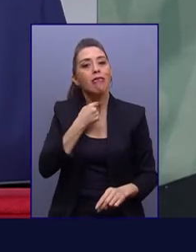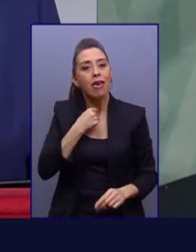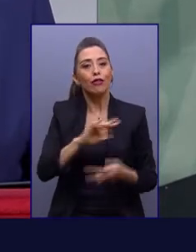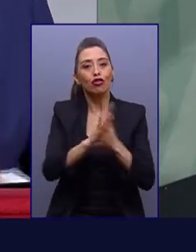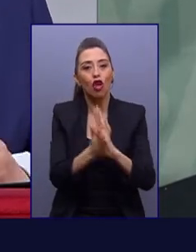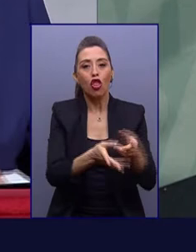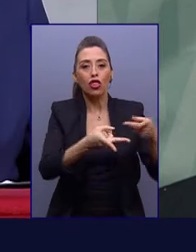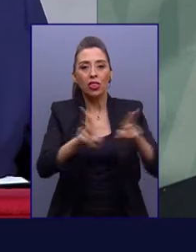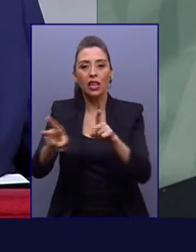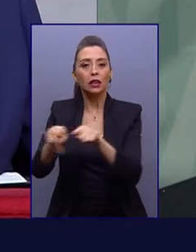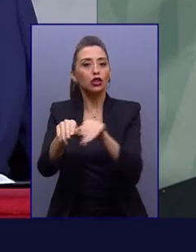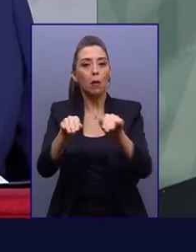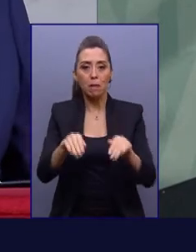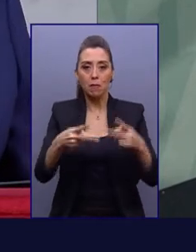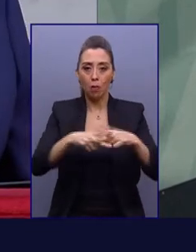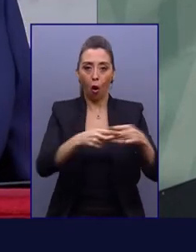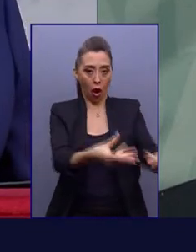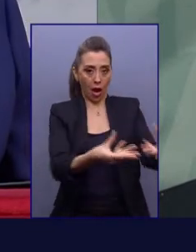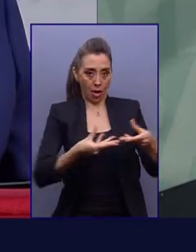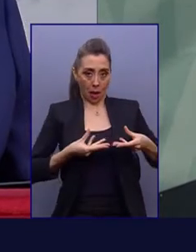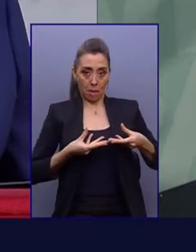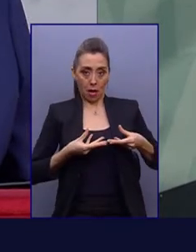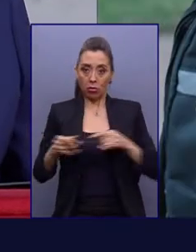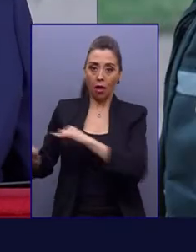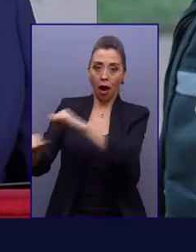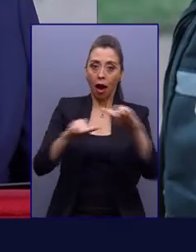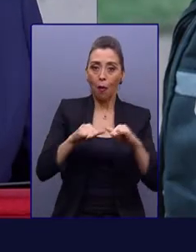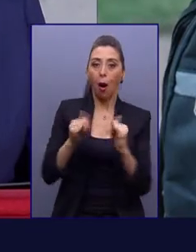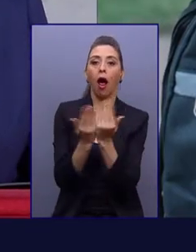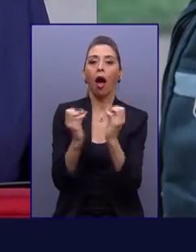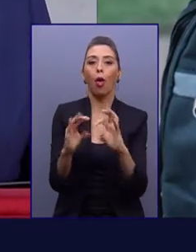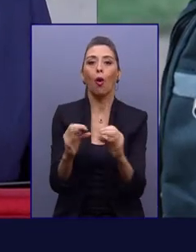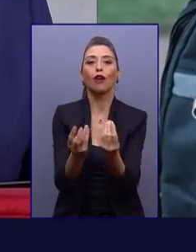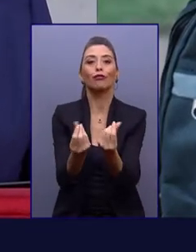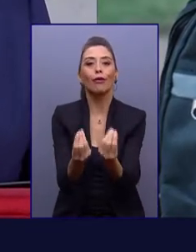tengan derecho a las mismas herramientas para una educación de calidad.